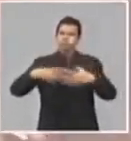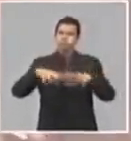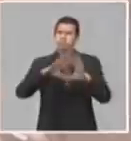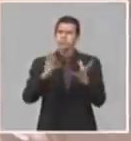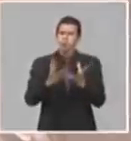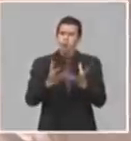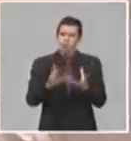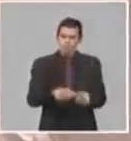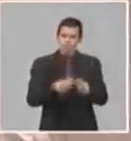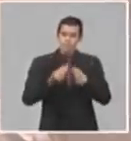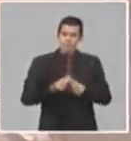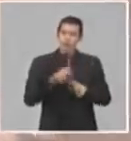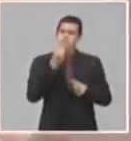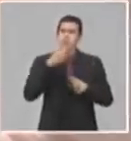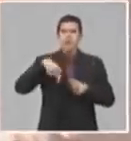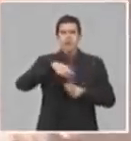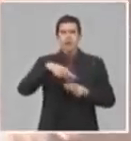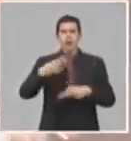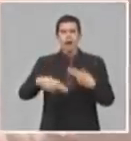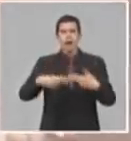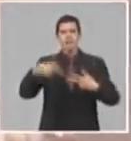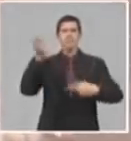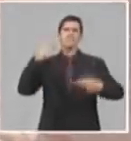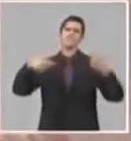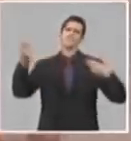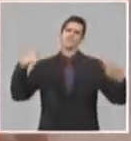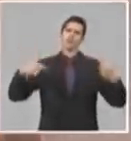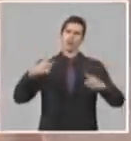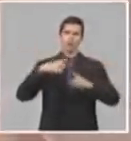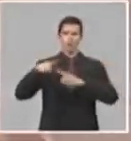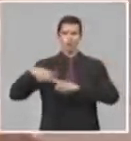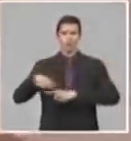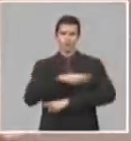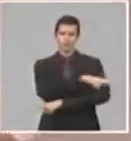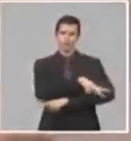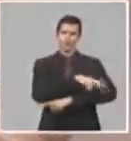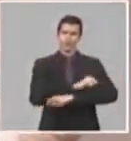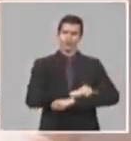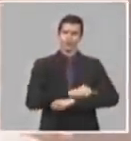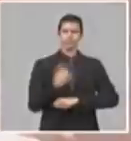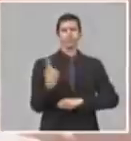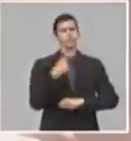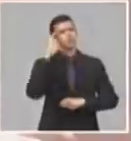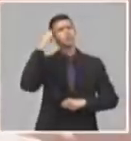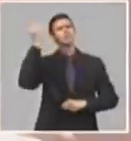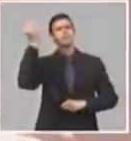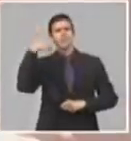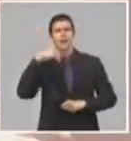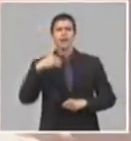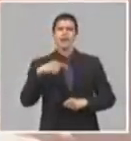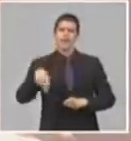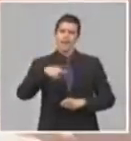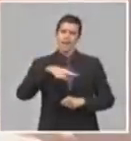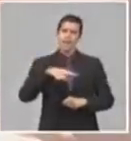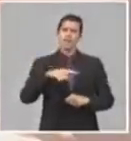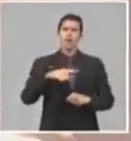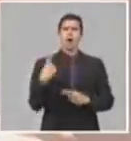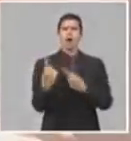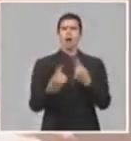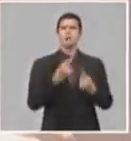penetrar los mercados. Y nosotros sabemos que existen, tanto en las cooperativas como en los trabajadores por cuenta